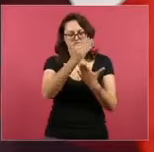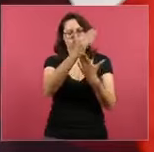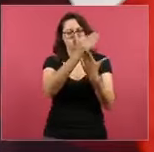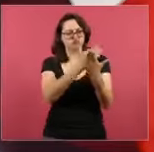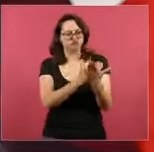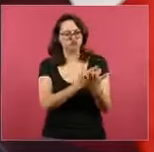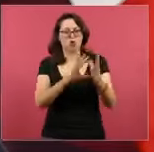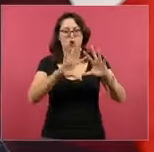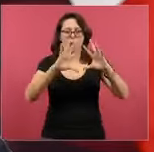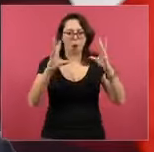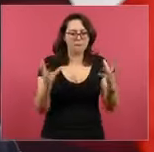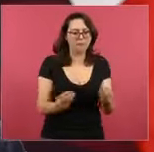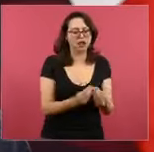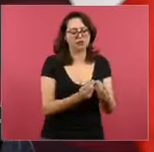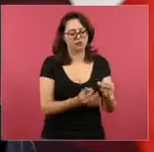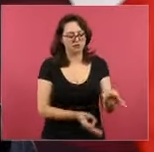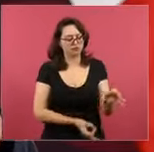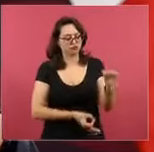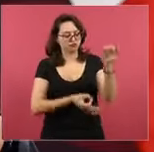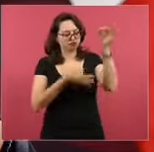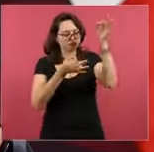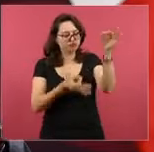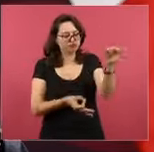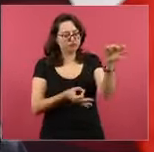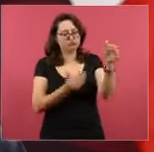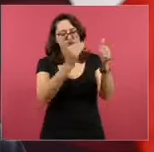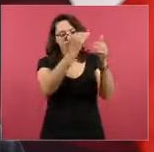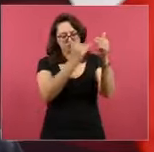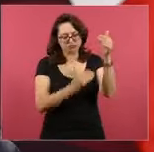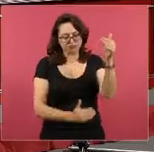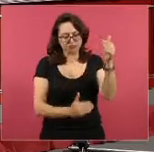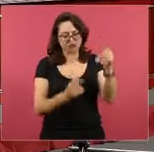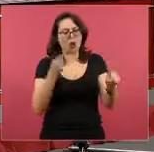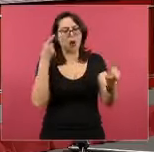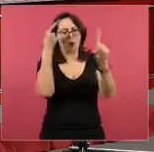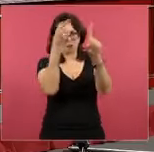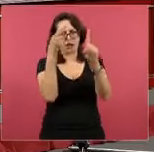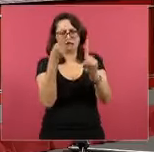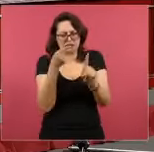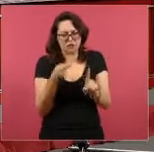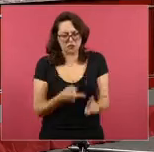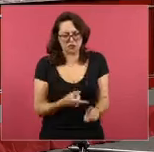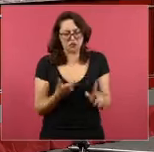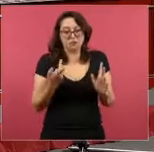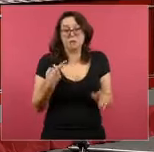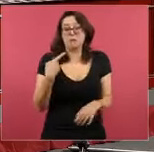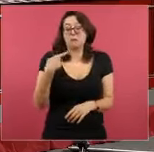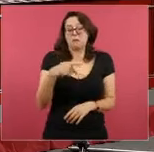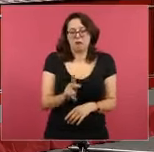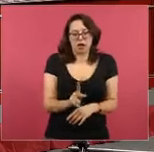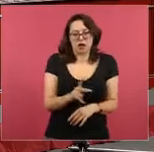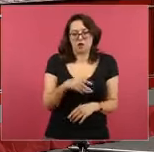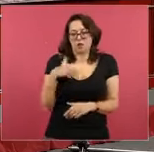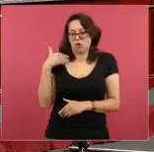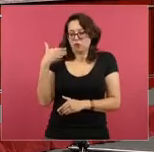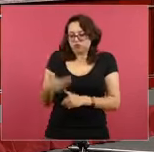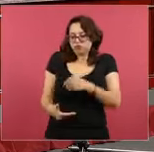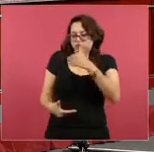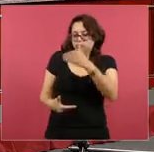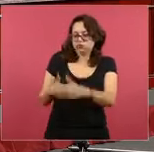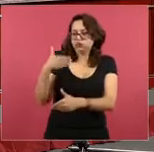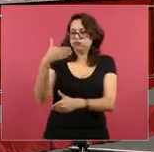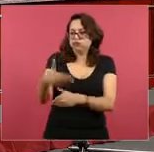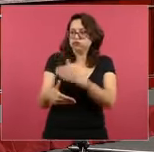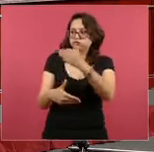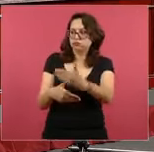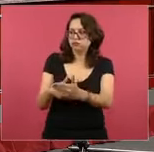por eso es cada mes, es que tenemos que hacer estos ajustes, tenemos que reorientarnos hacia